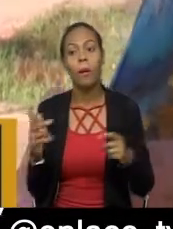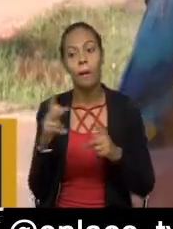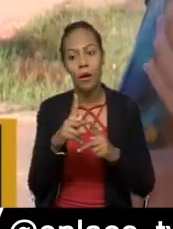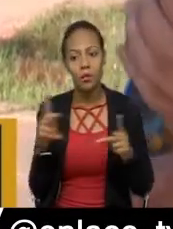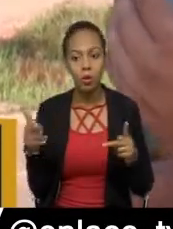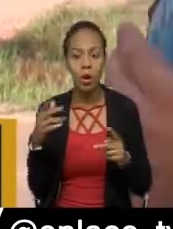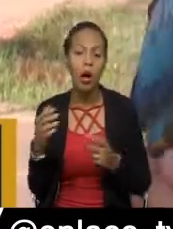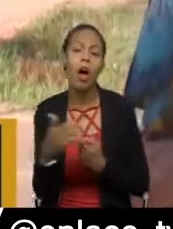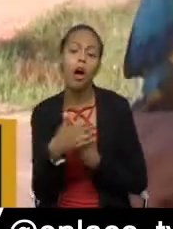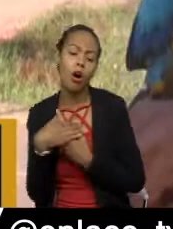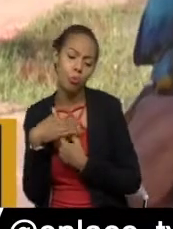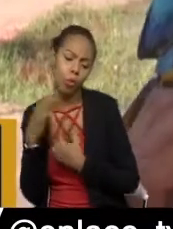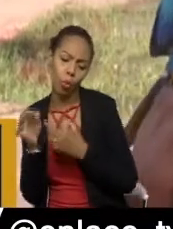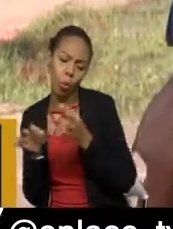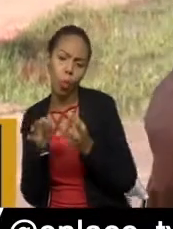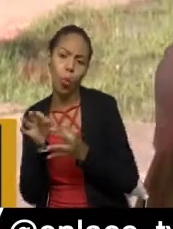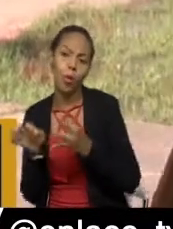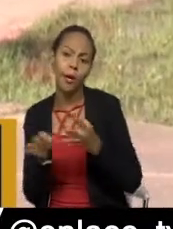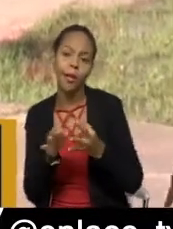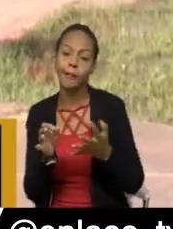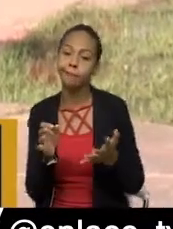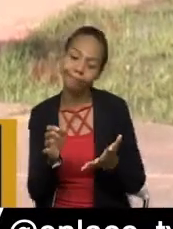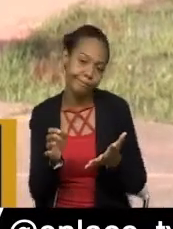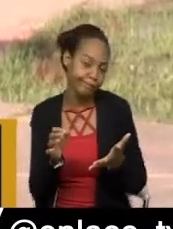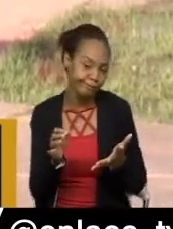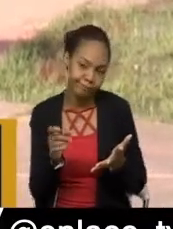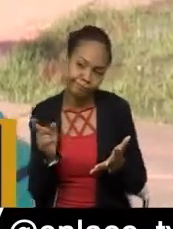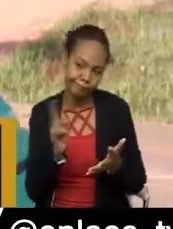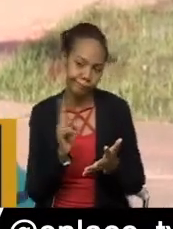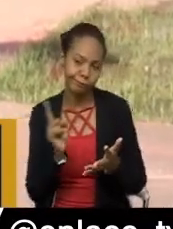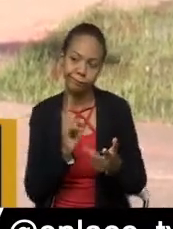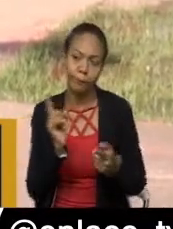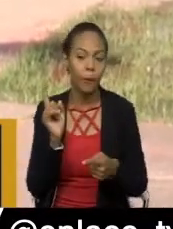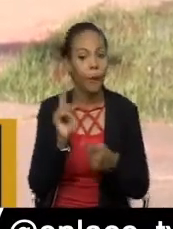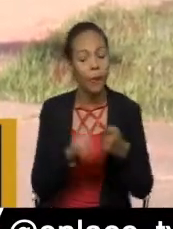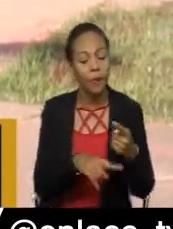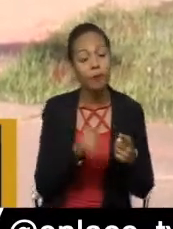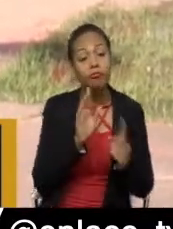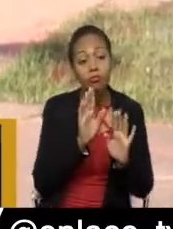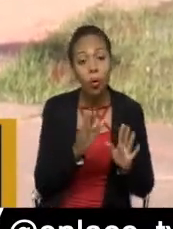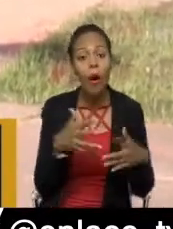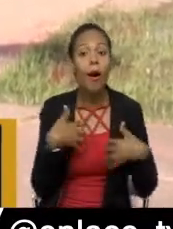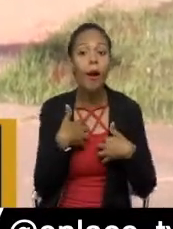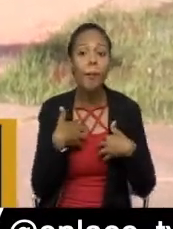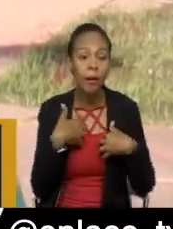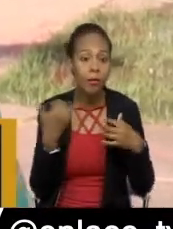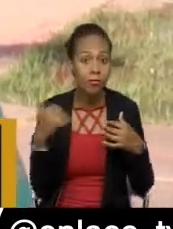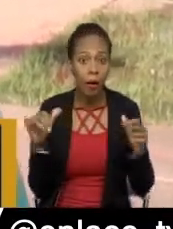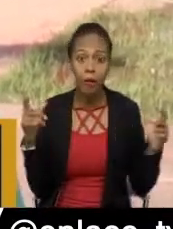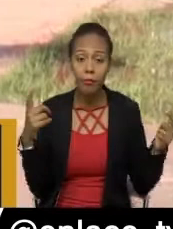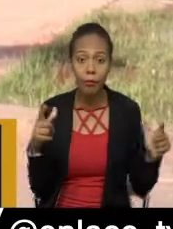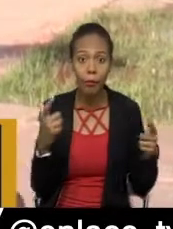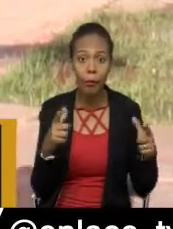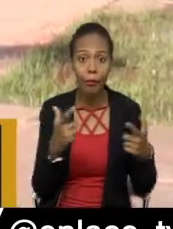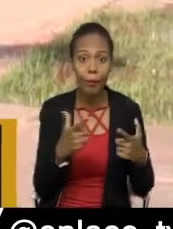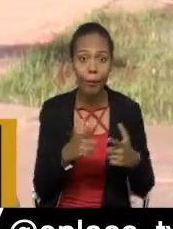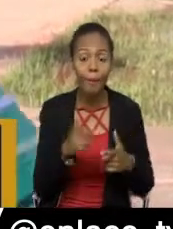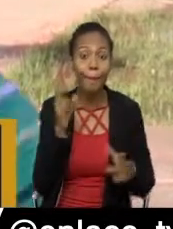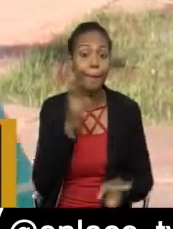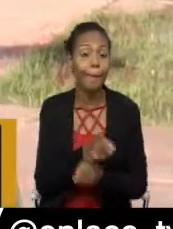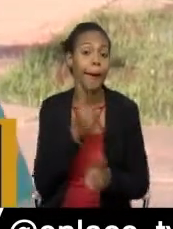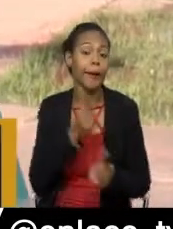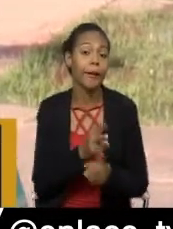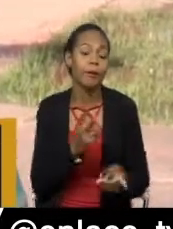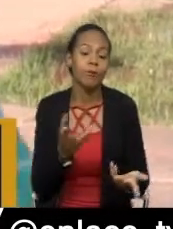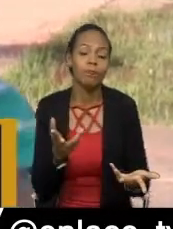como mascota, y estamos muy equivocados. Estos animalitos ya están en vía de extinción, debemos preocuparnos por ellos,